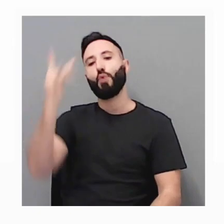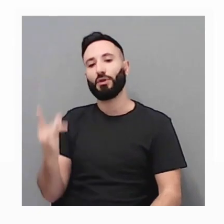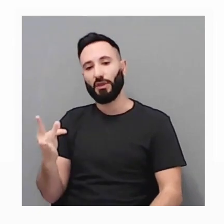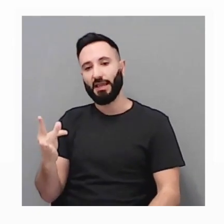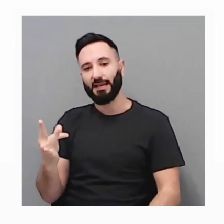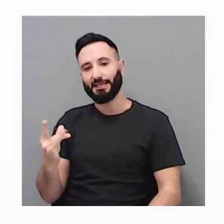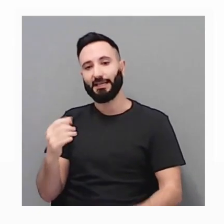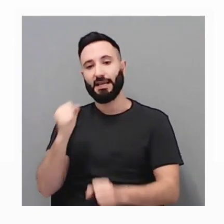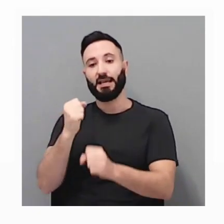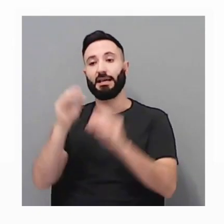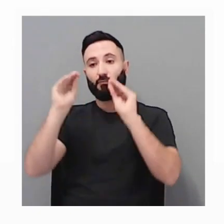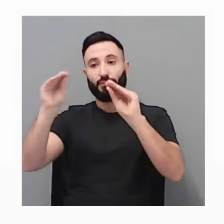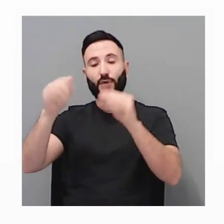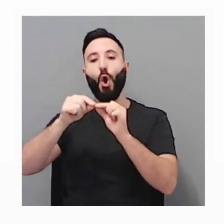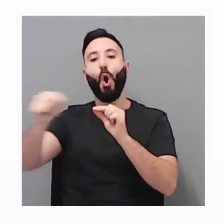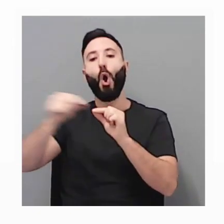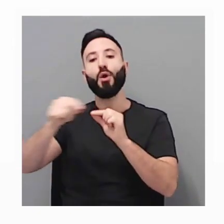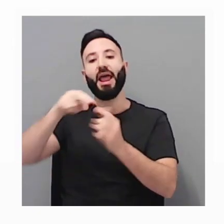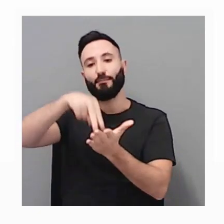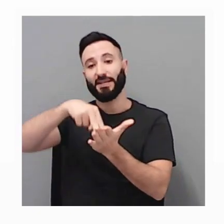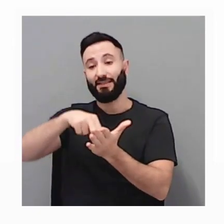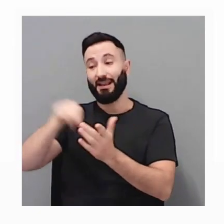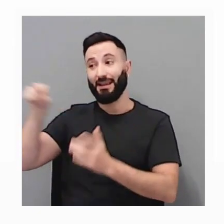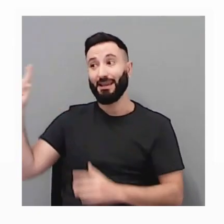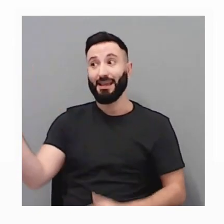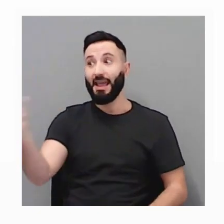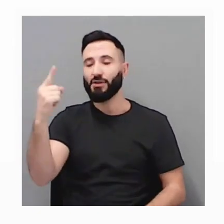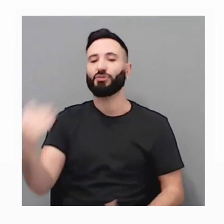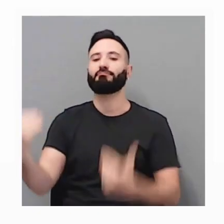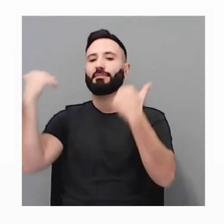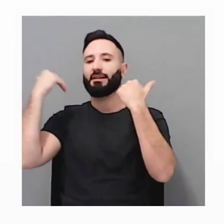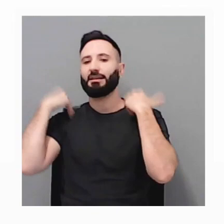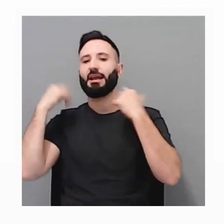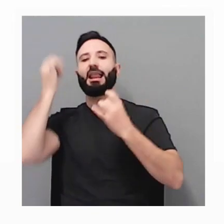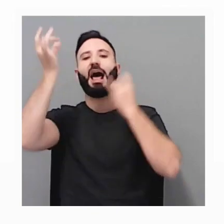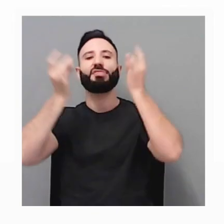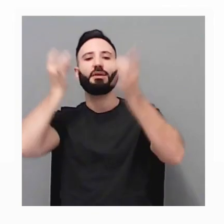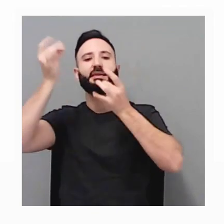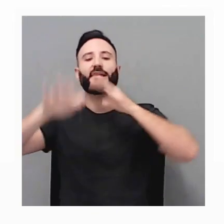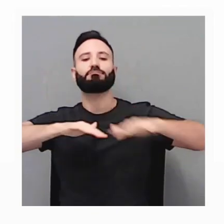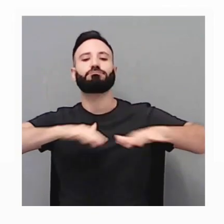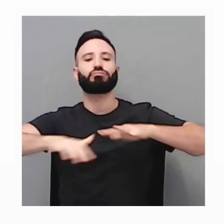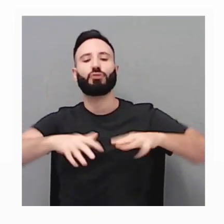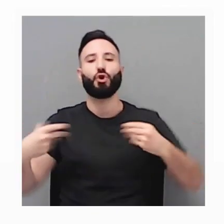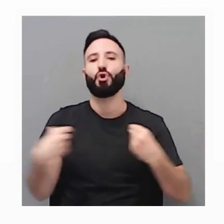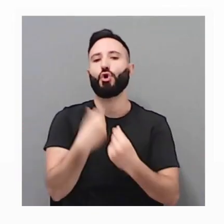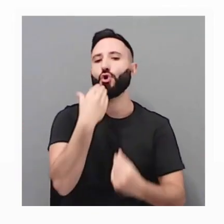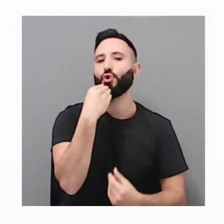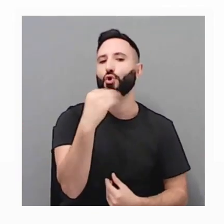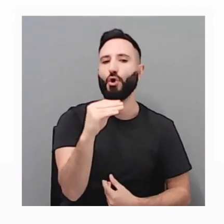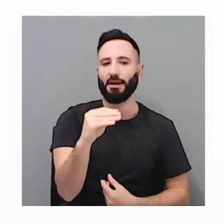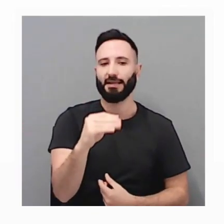y presencial, y son los educadores que van a dinamizar las actividades con los jóvenes en la semana